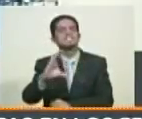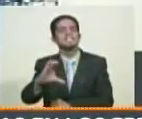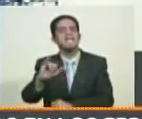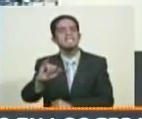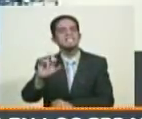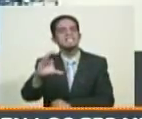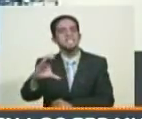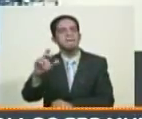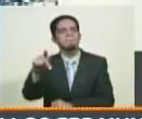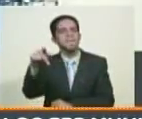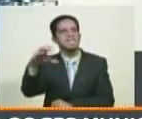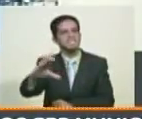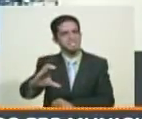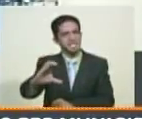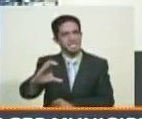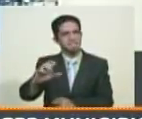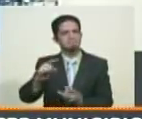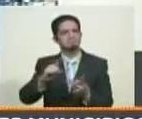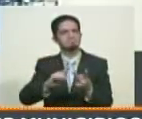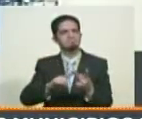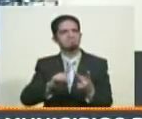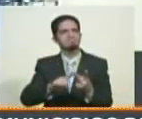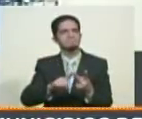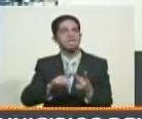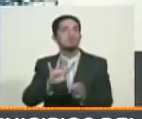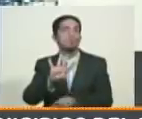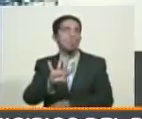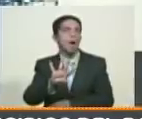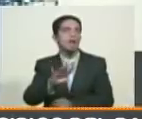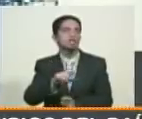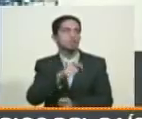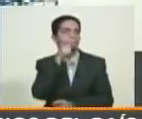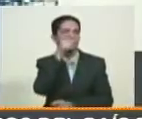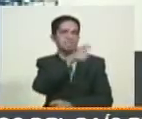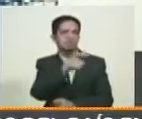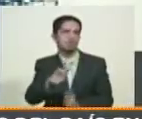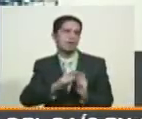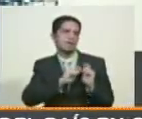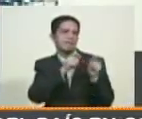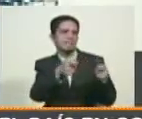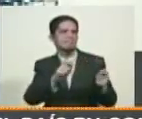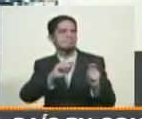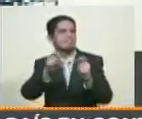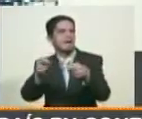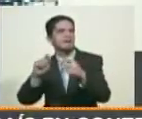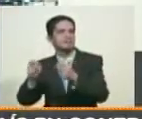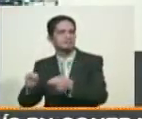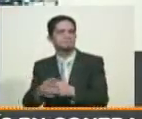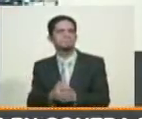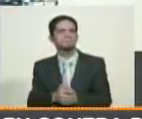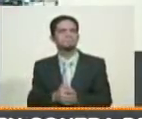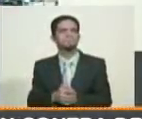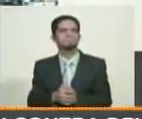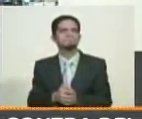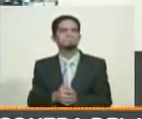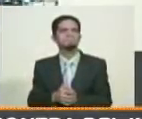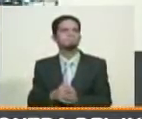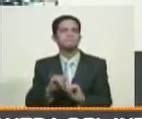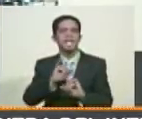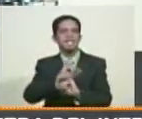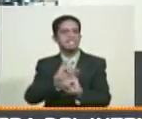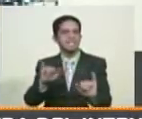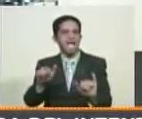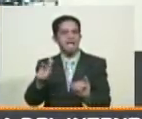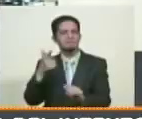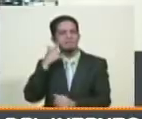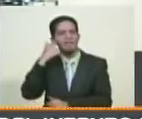de justicia y los cuatro fiscales que hemos designado. Conoce de estos hechos el Tribunal